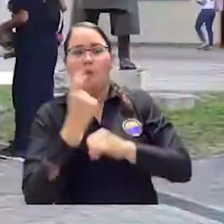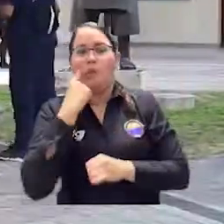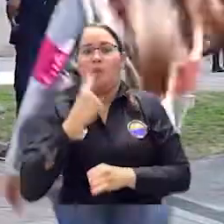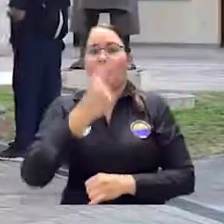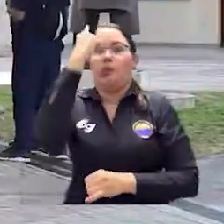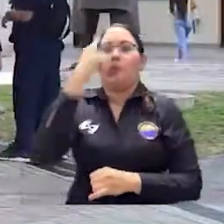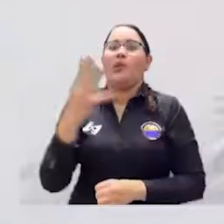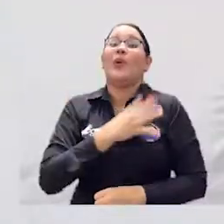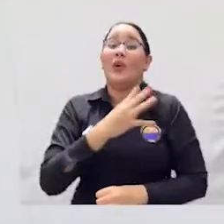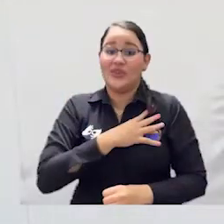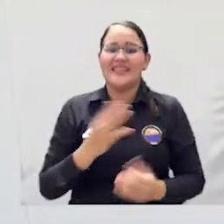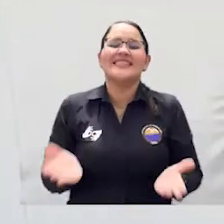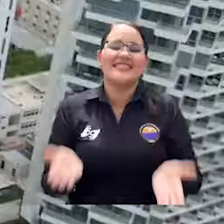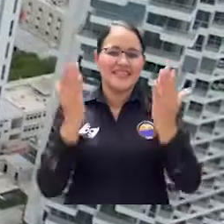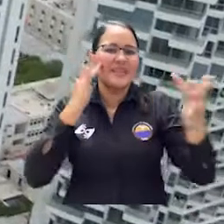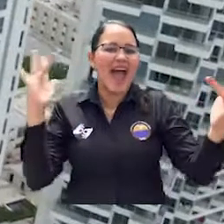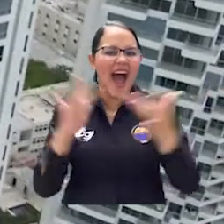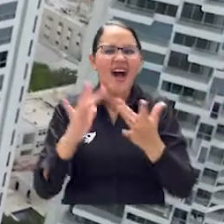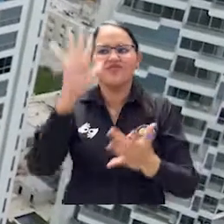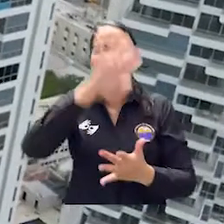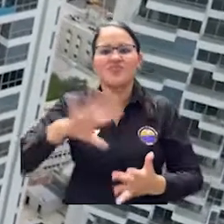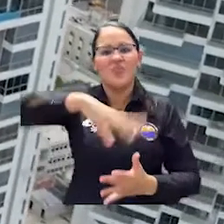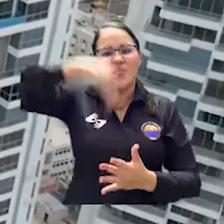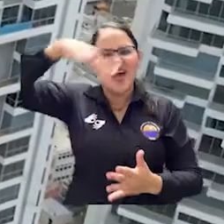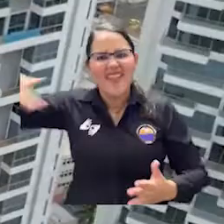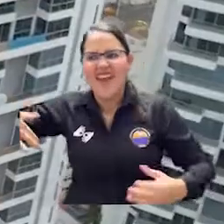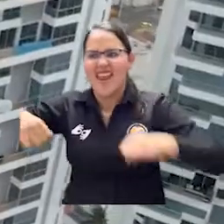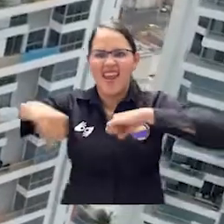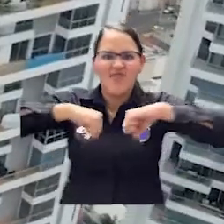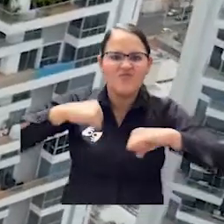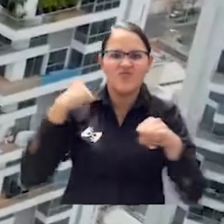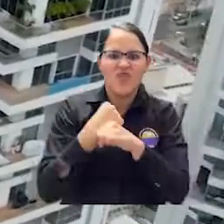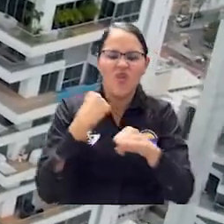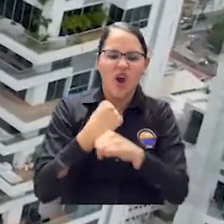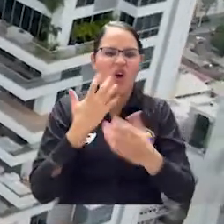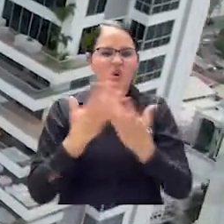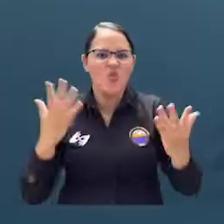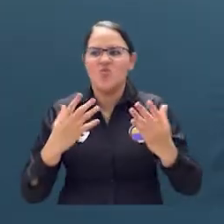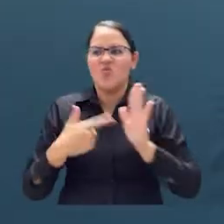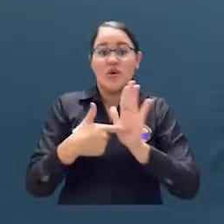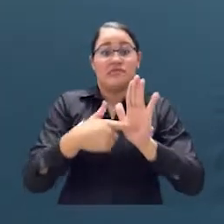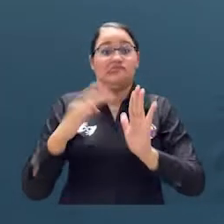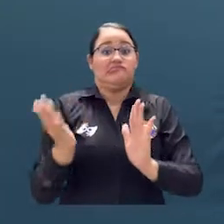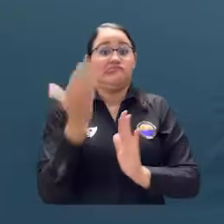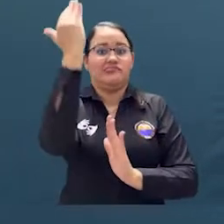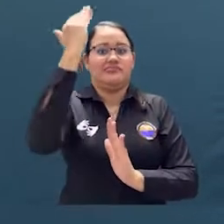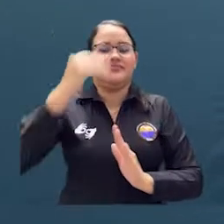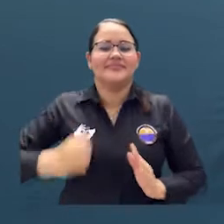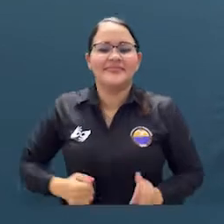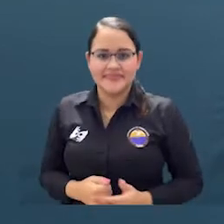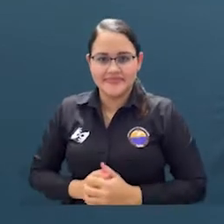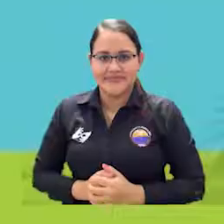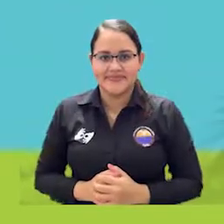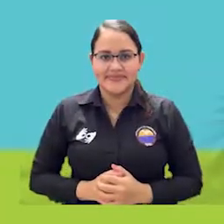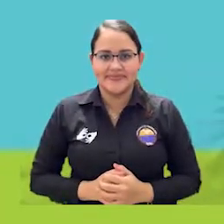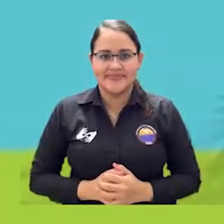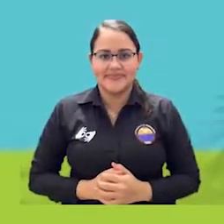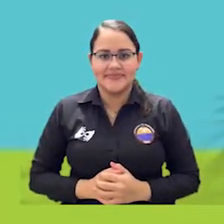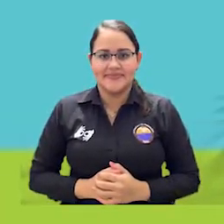la hace más visible a nivel nacional y le otorga mayor valor en su aporte a la competitividad del departamento.